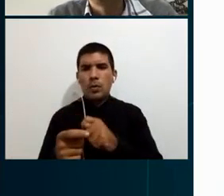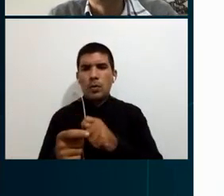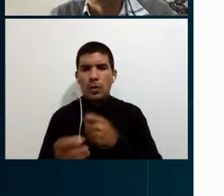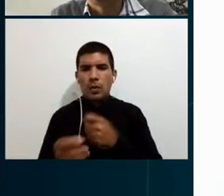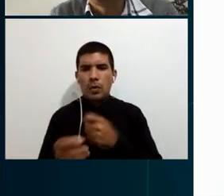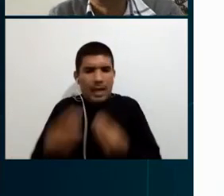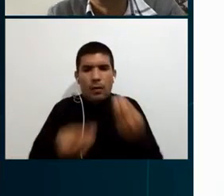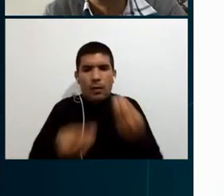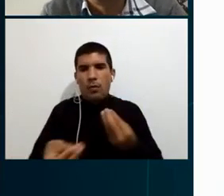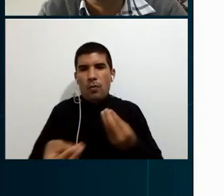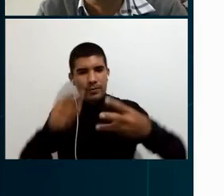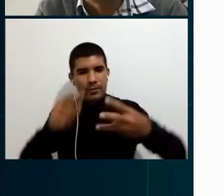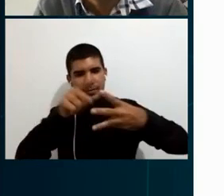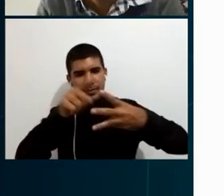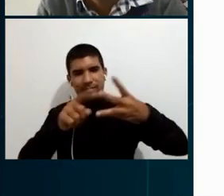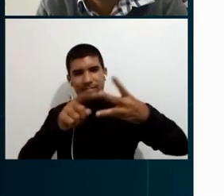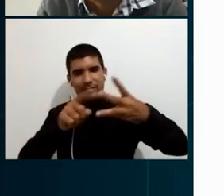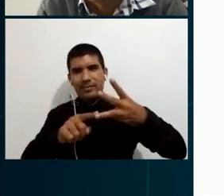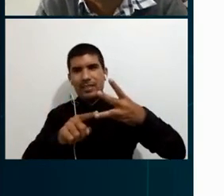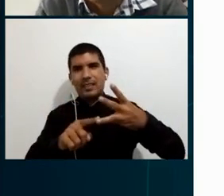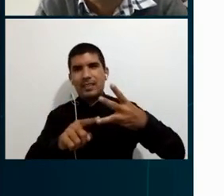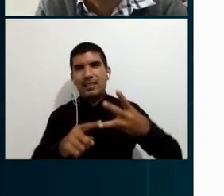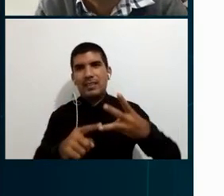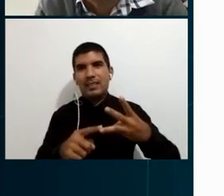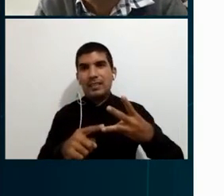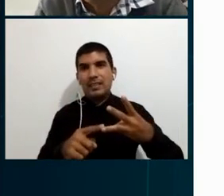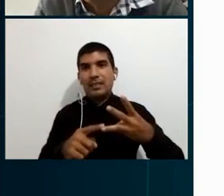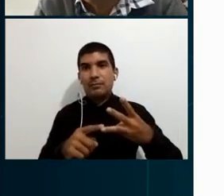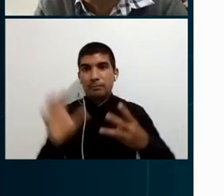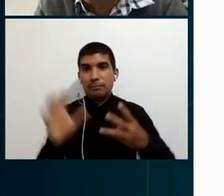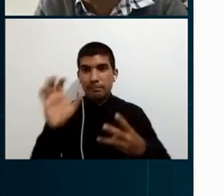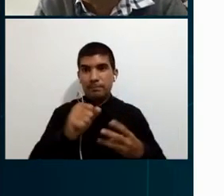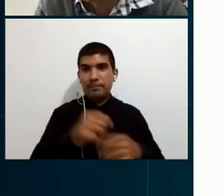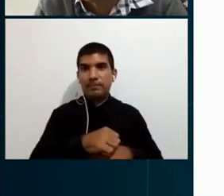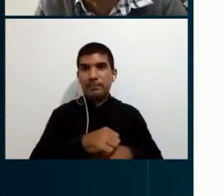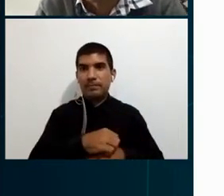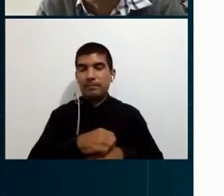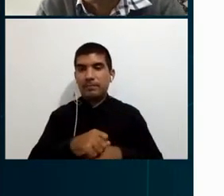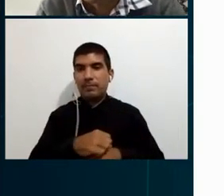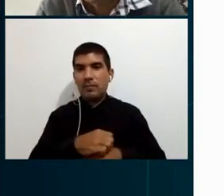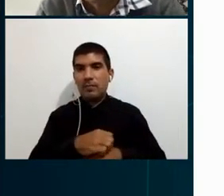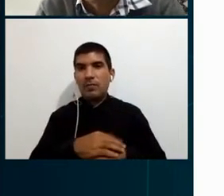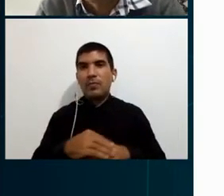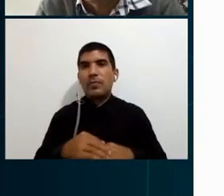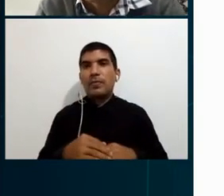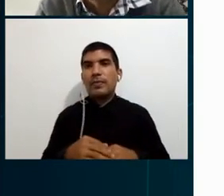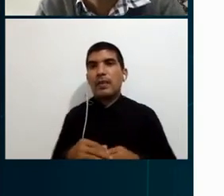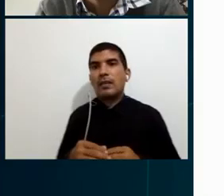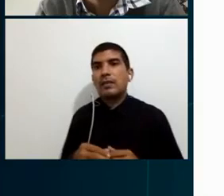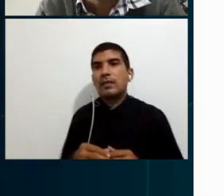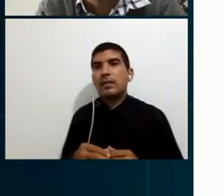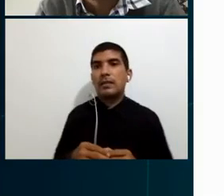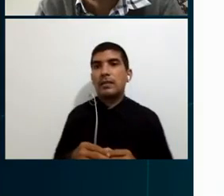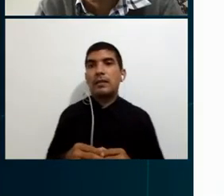momento no he hablado de tecnología y ahorita ya entro y hacemos alguna listica. Lo más importante es uno saber dónde